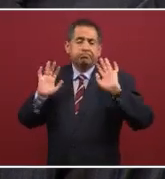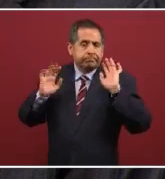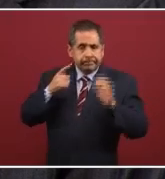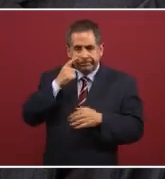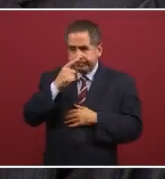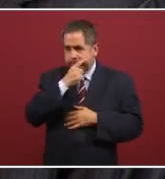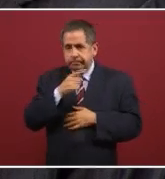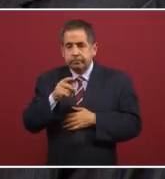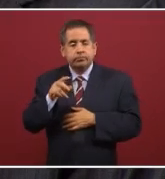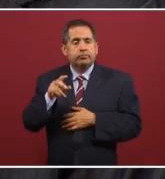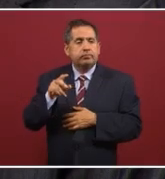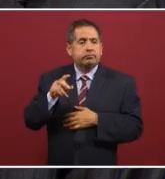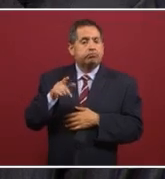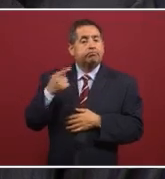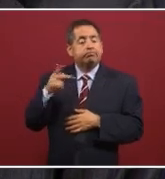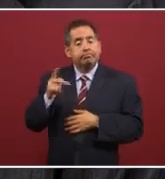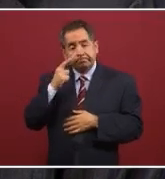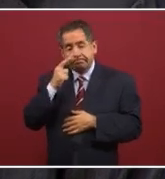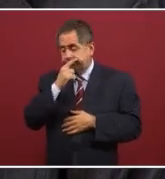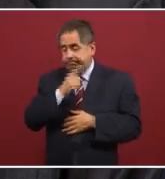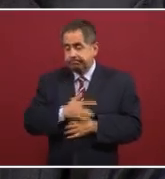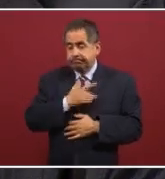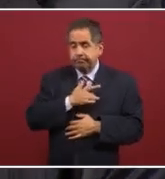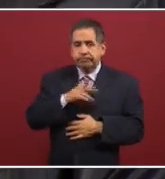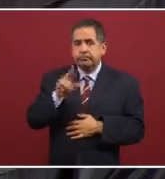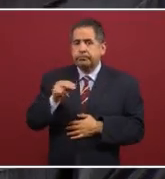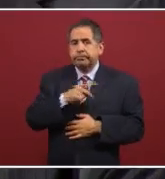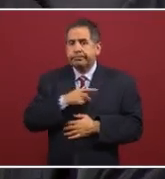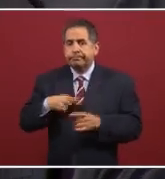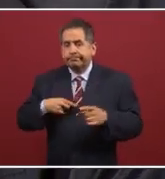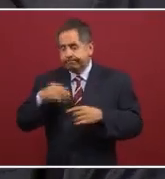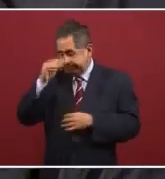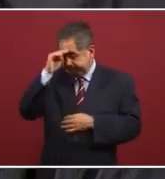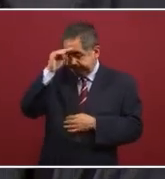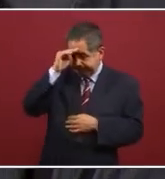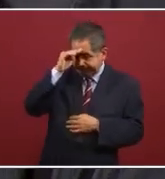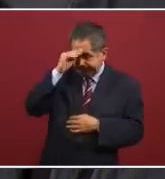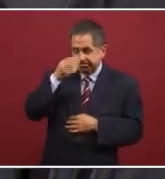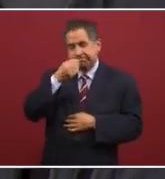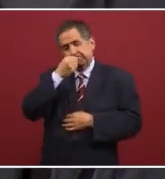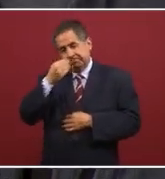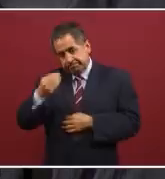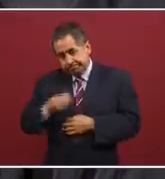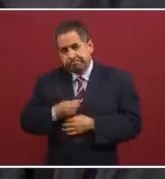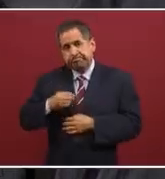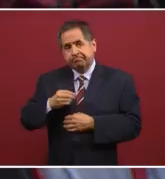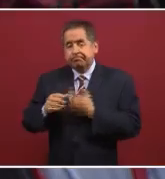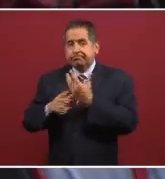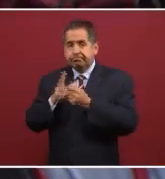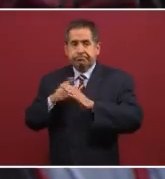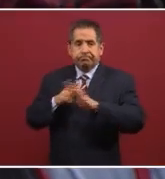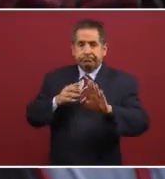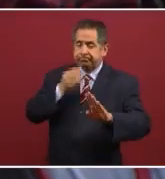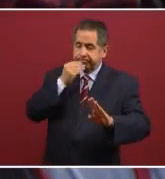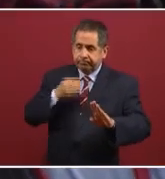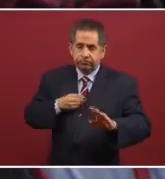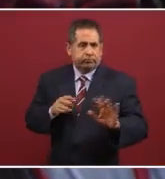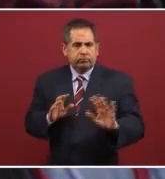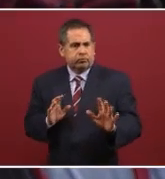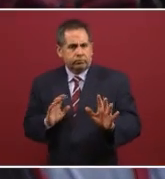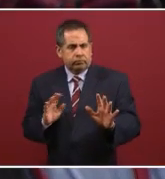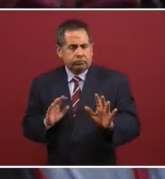no obligatorio, que la gente no se vea en la necesidad de emigrar por